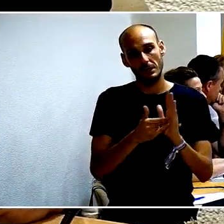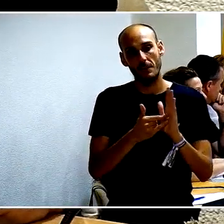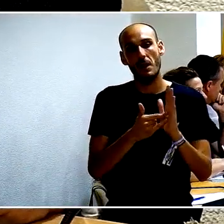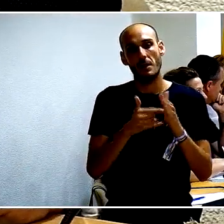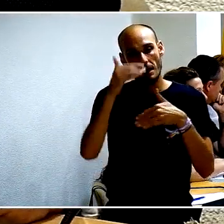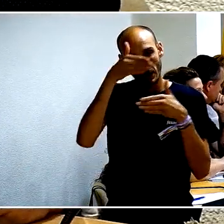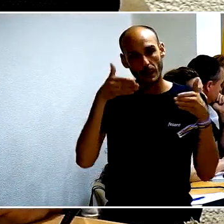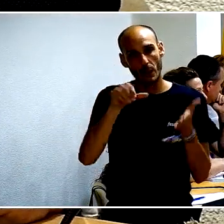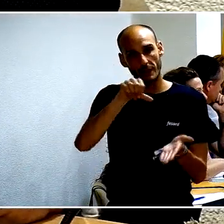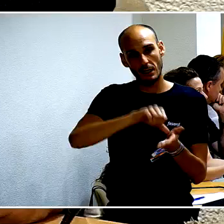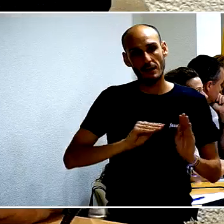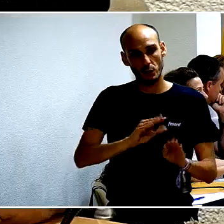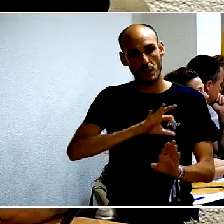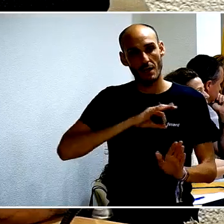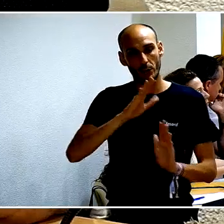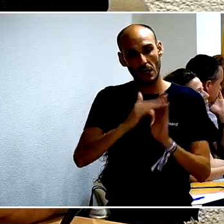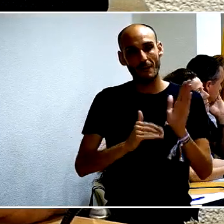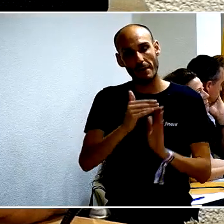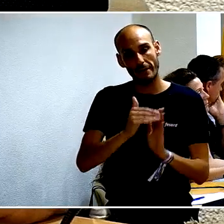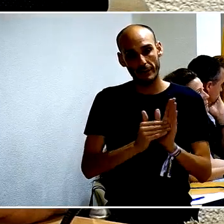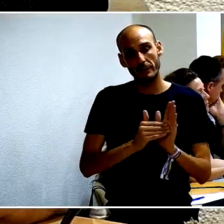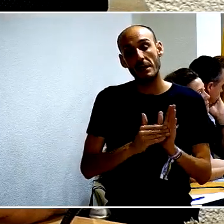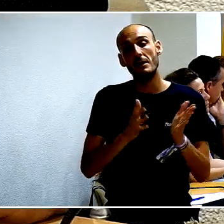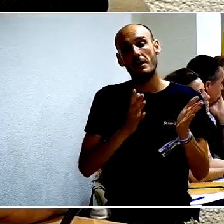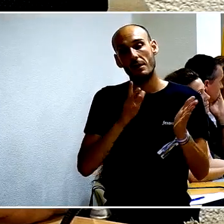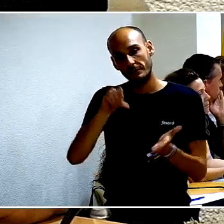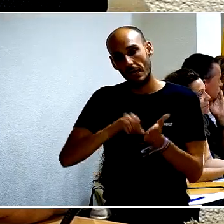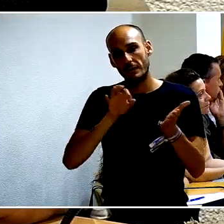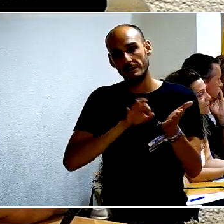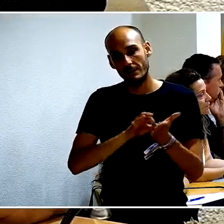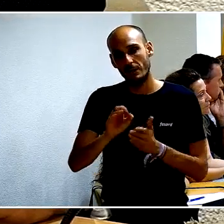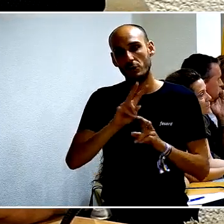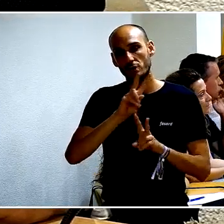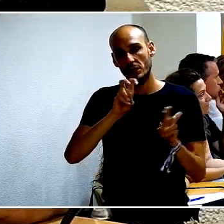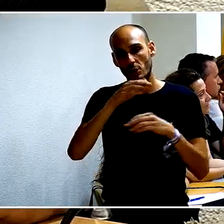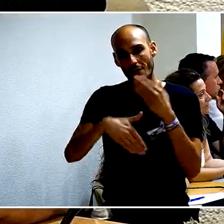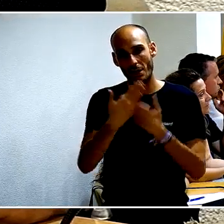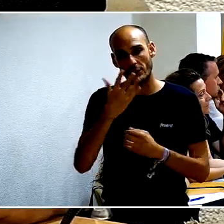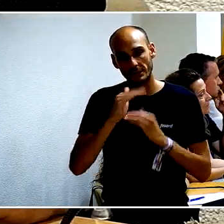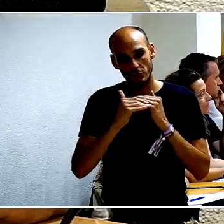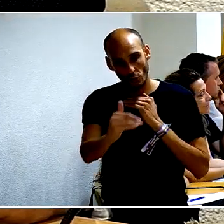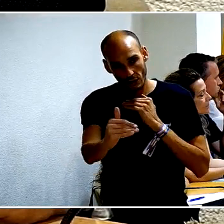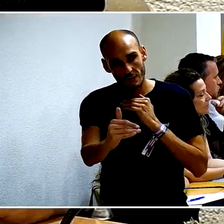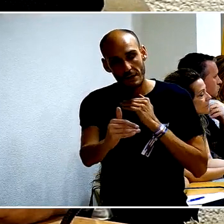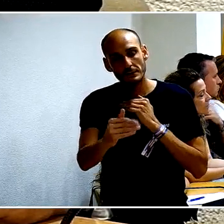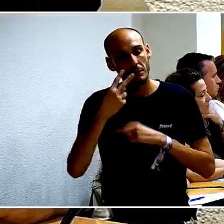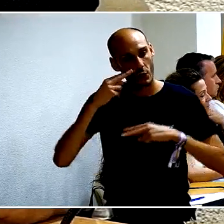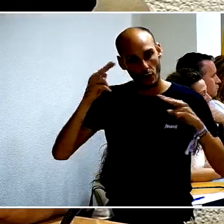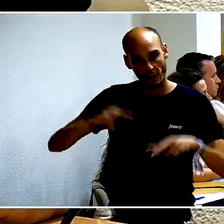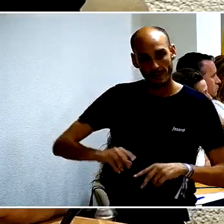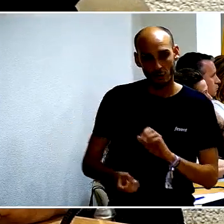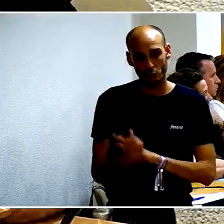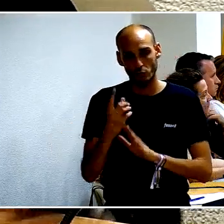Valencia, Central de Servicios Innovadores y Sostenibles, para su conocimiento y efectos oportunos.